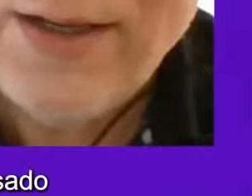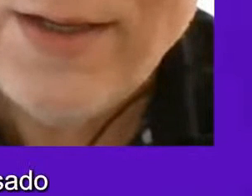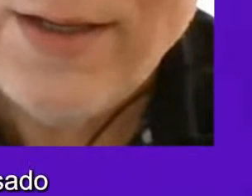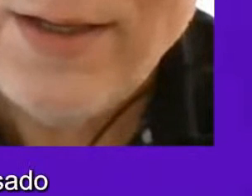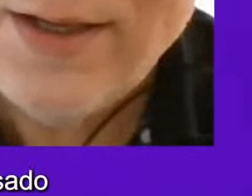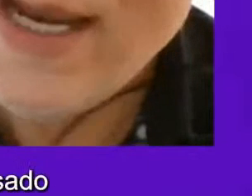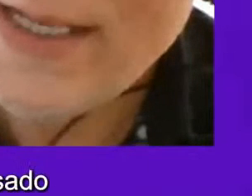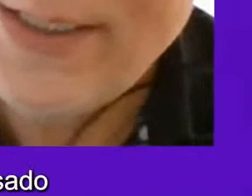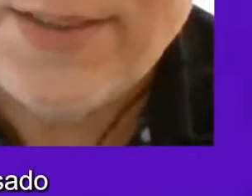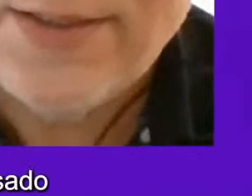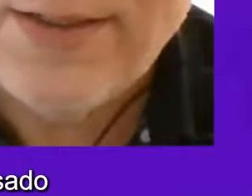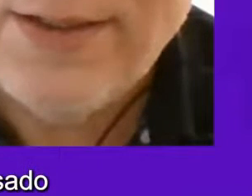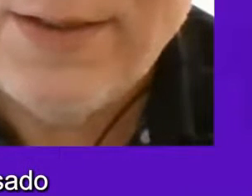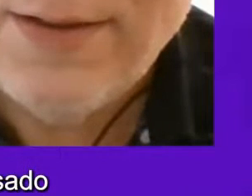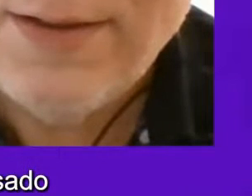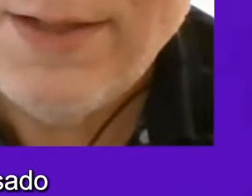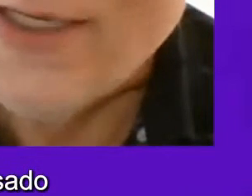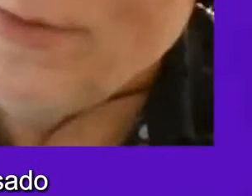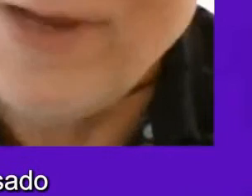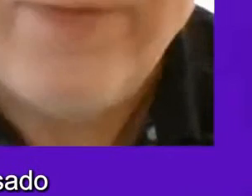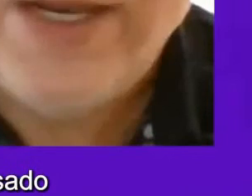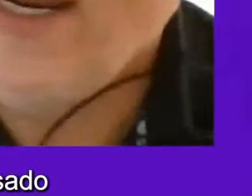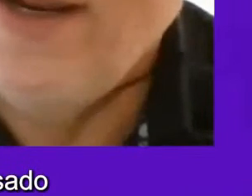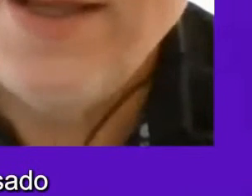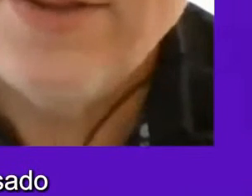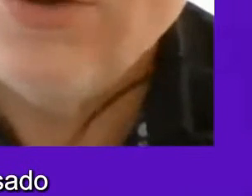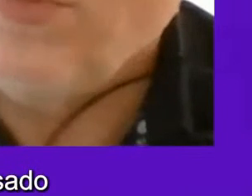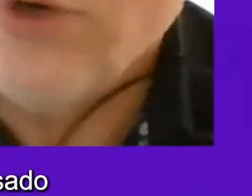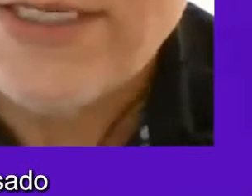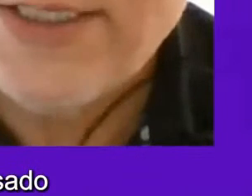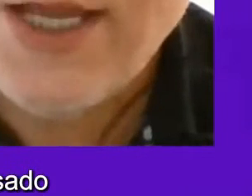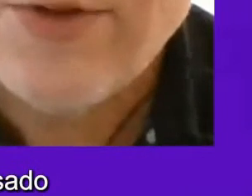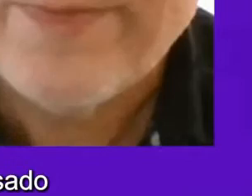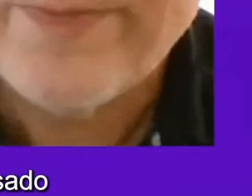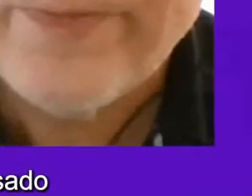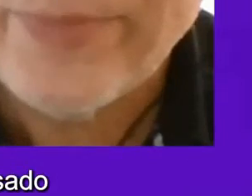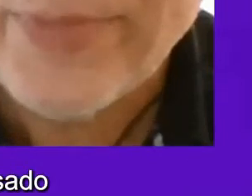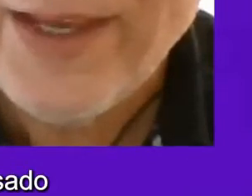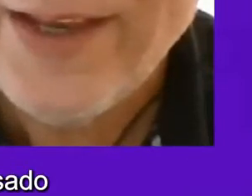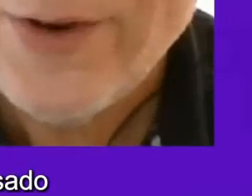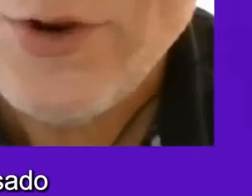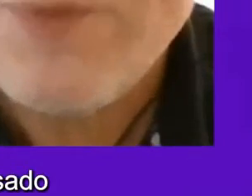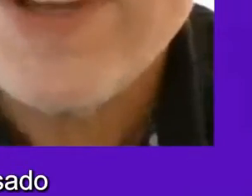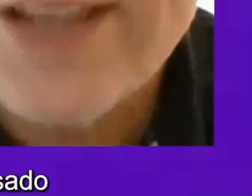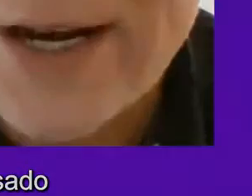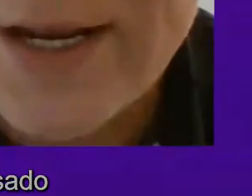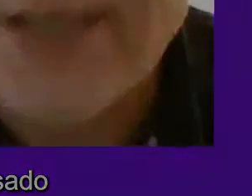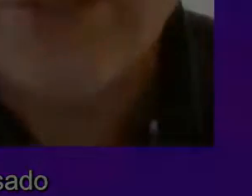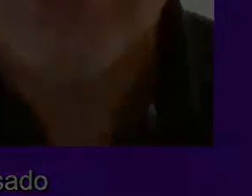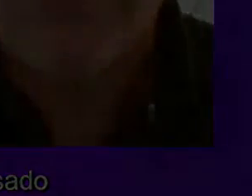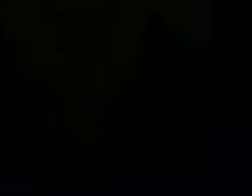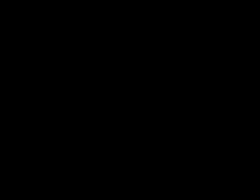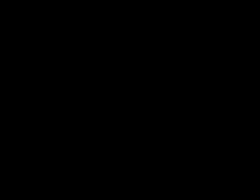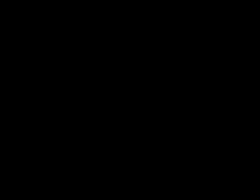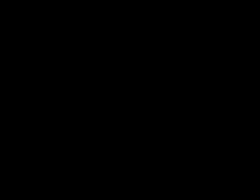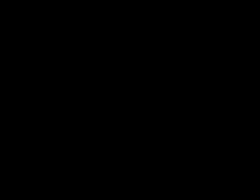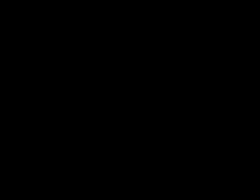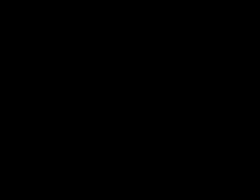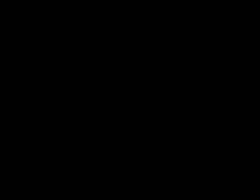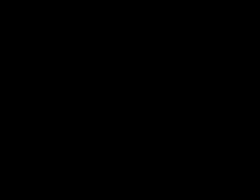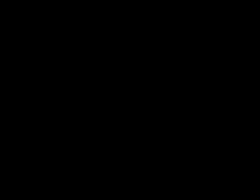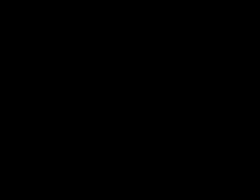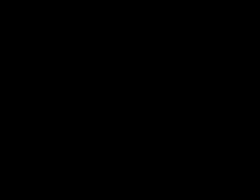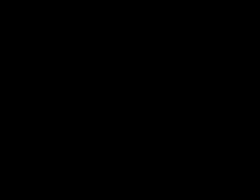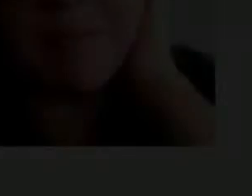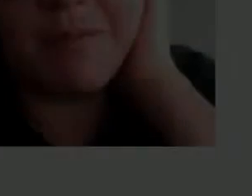cultura, gracias, eso va al final, estoy muy cansado. ¿Cómo entrar a esto?